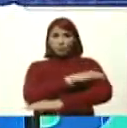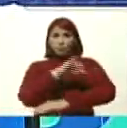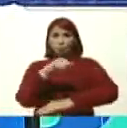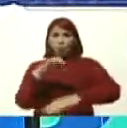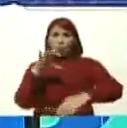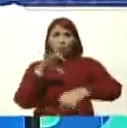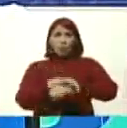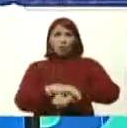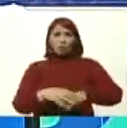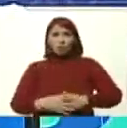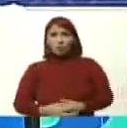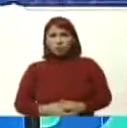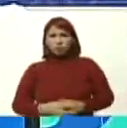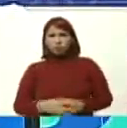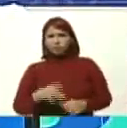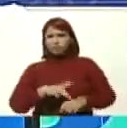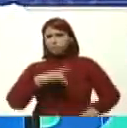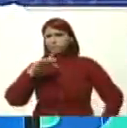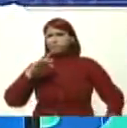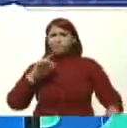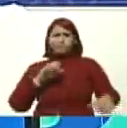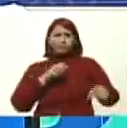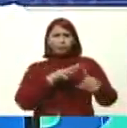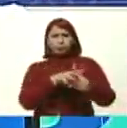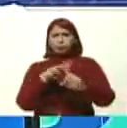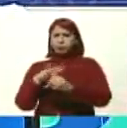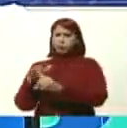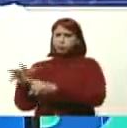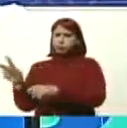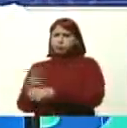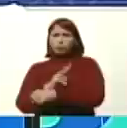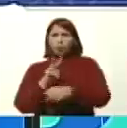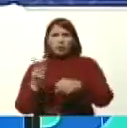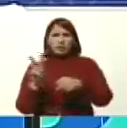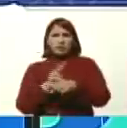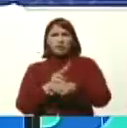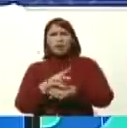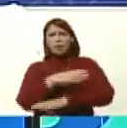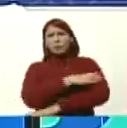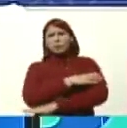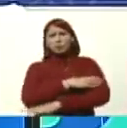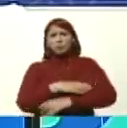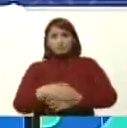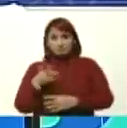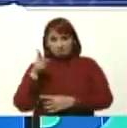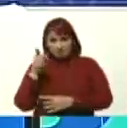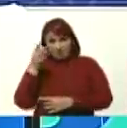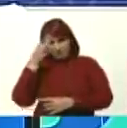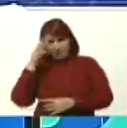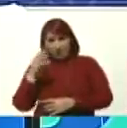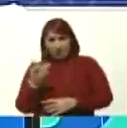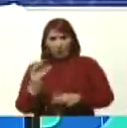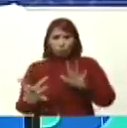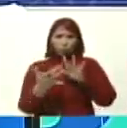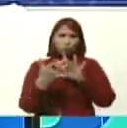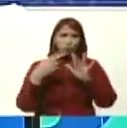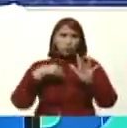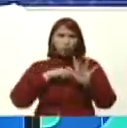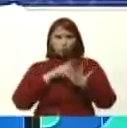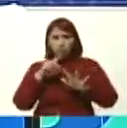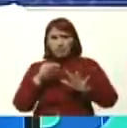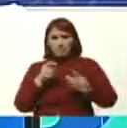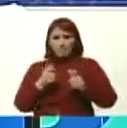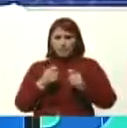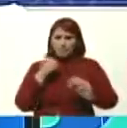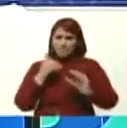guaidocista y extremista violenta y de derecha, allá en México. Él está en contacto con nosotros en mensajitos